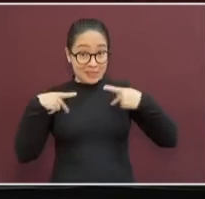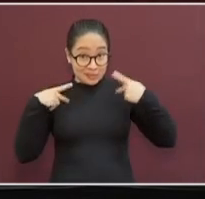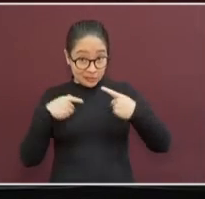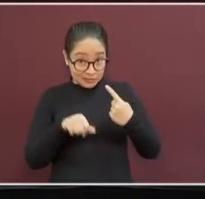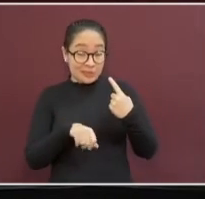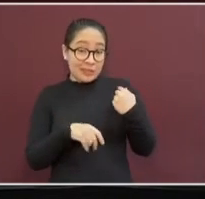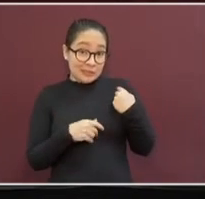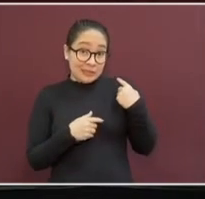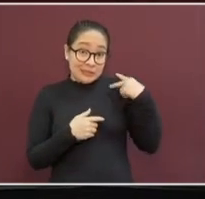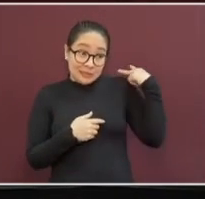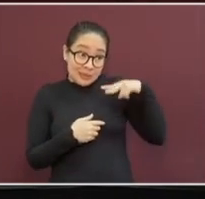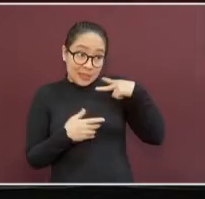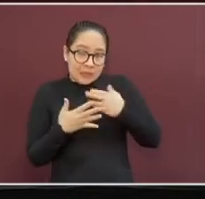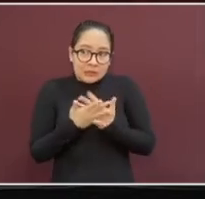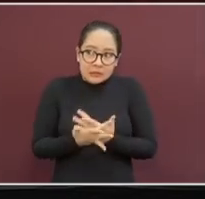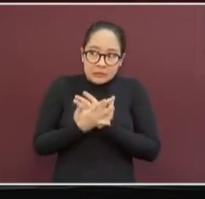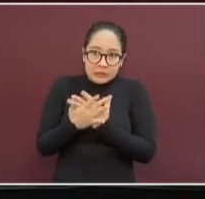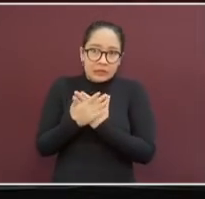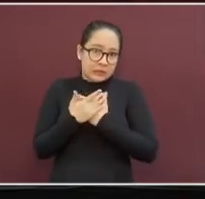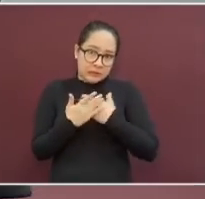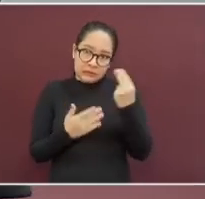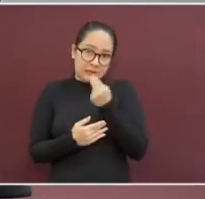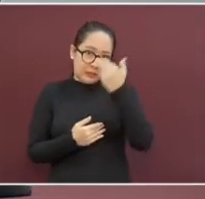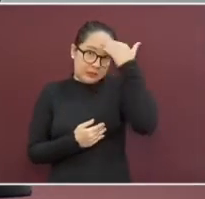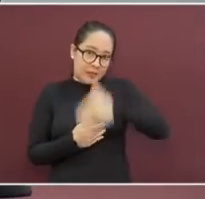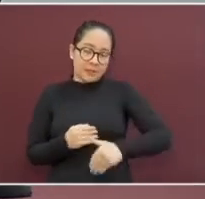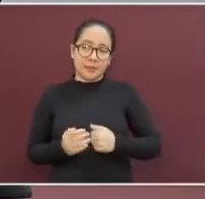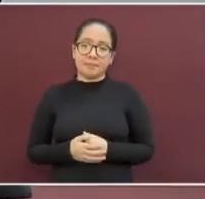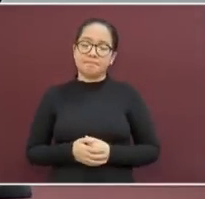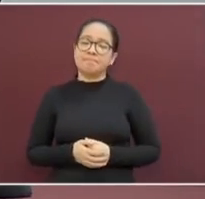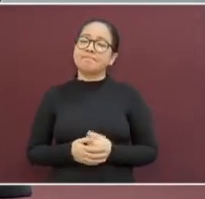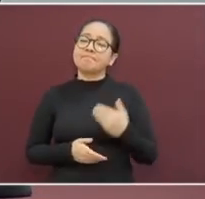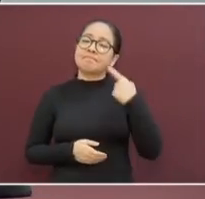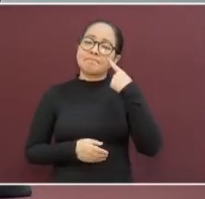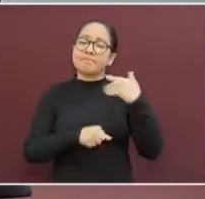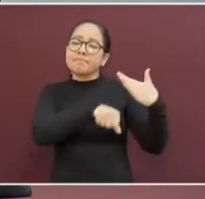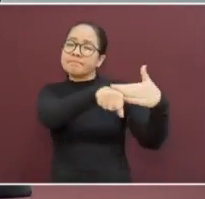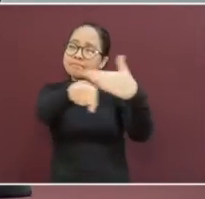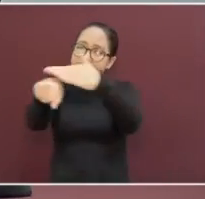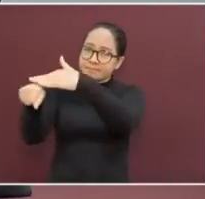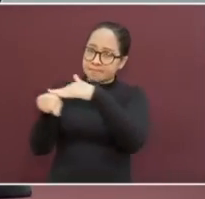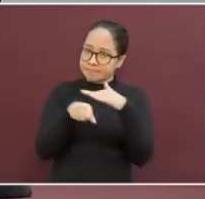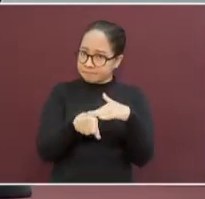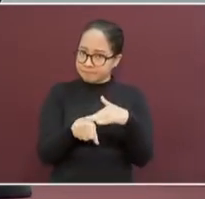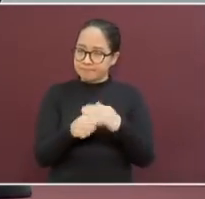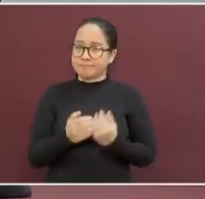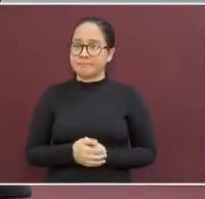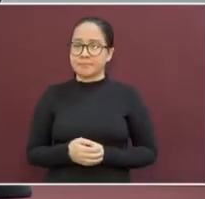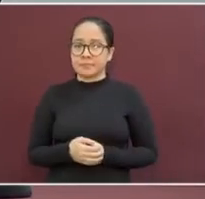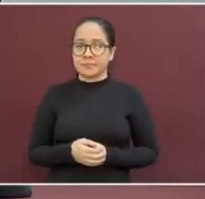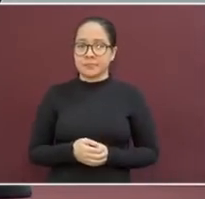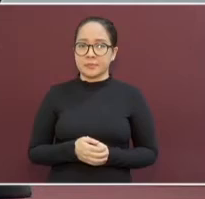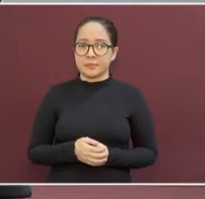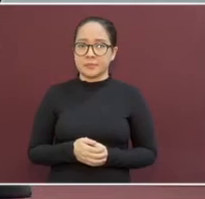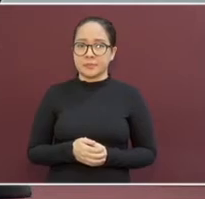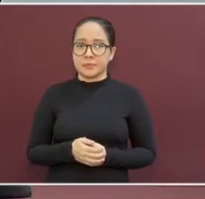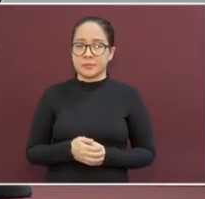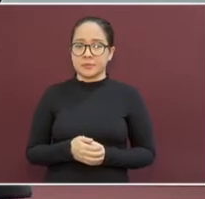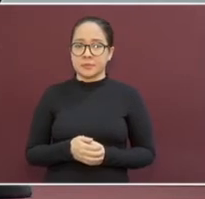estamos esperando veracruzanas y veracruzanos quiero subrayar que esos mil